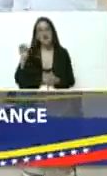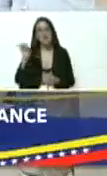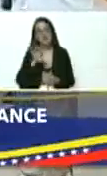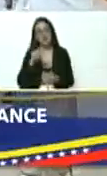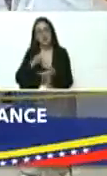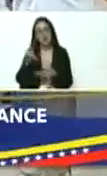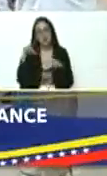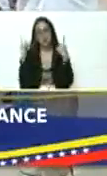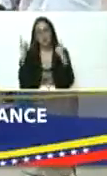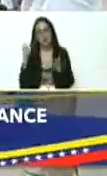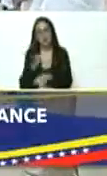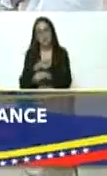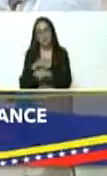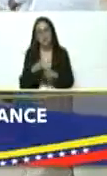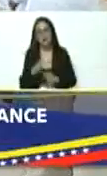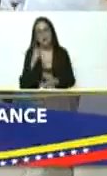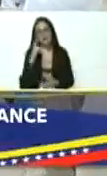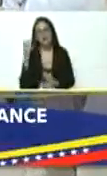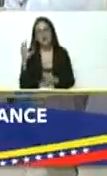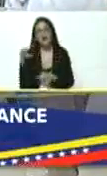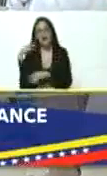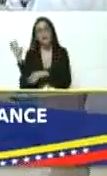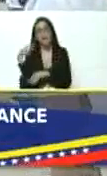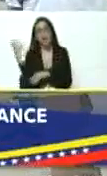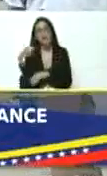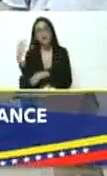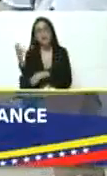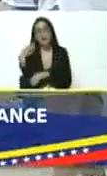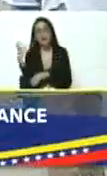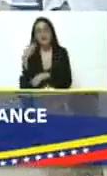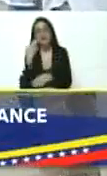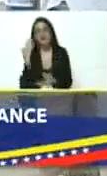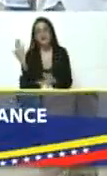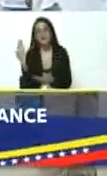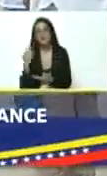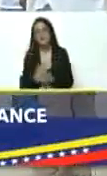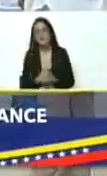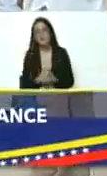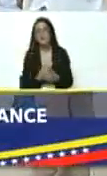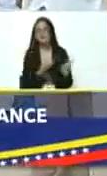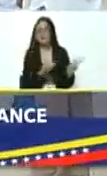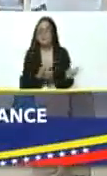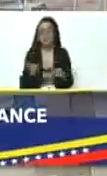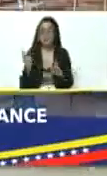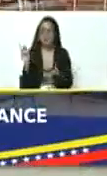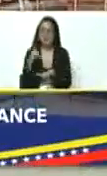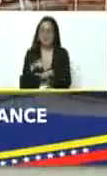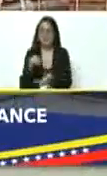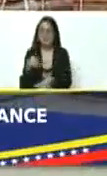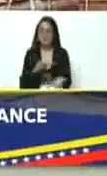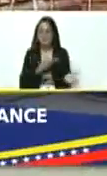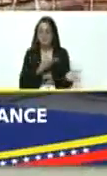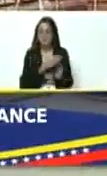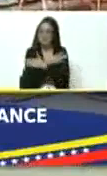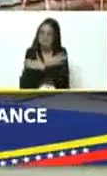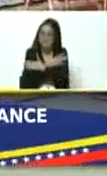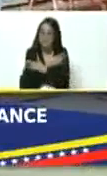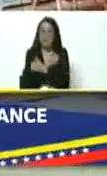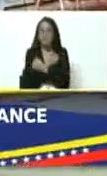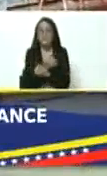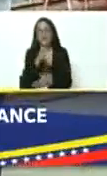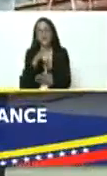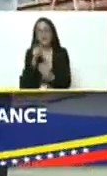paquete esta ambulancia. ¿Qué me dice el gobernador, compañero? Bueno, presidente, darle la bienvenida al Estado de La Guaira. Reciba el amor, el abrazo de